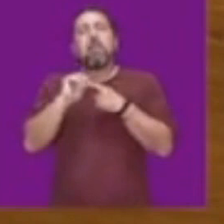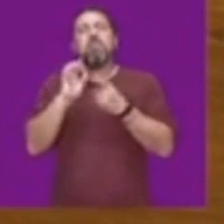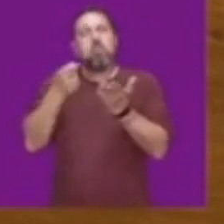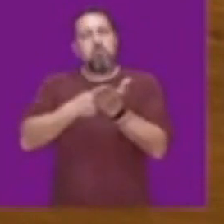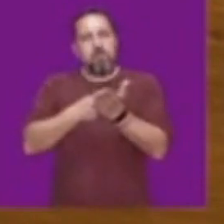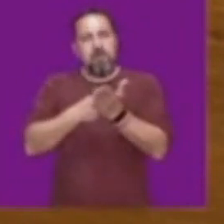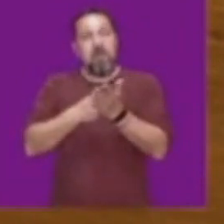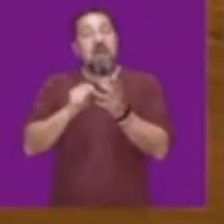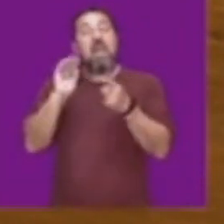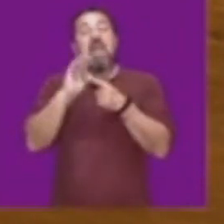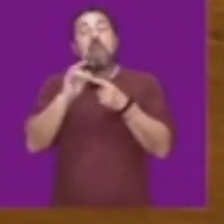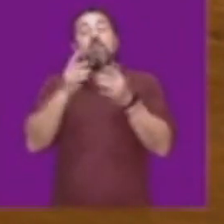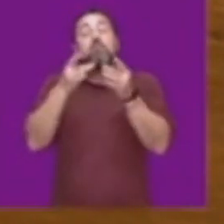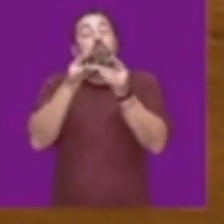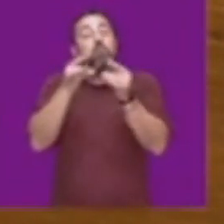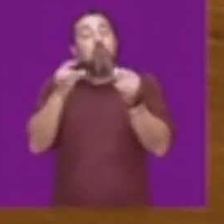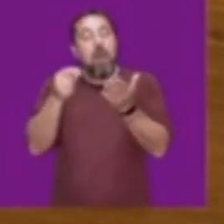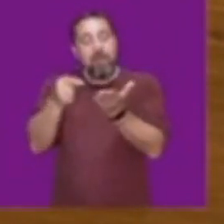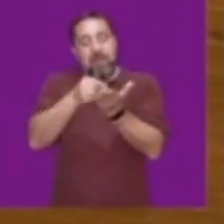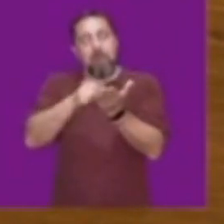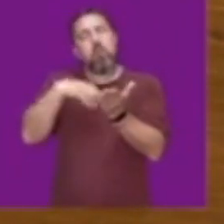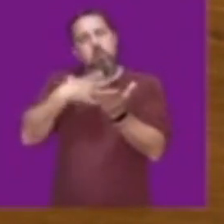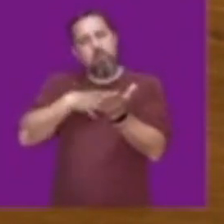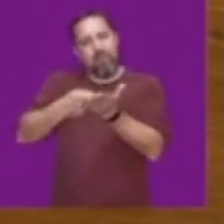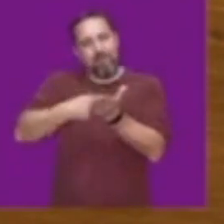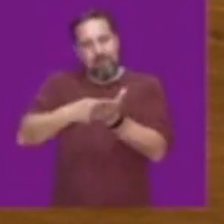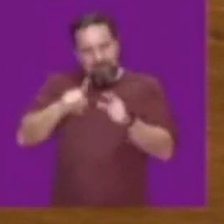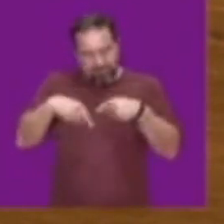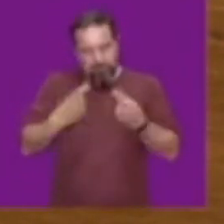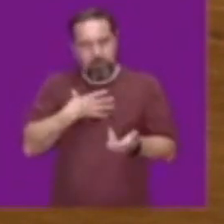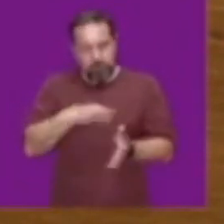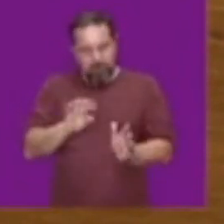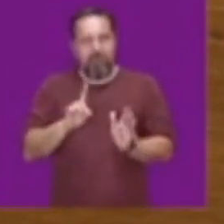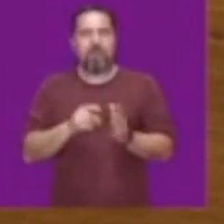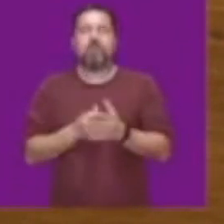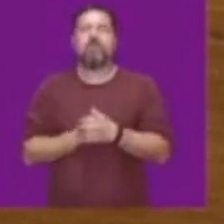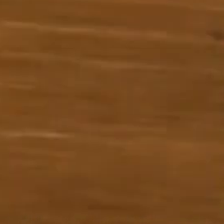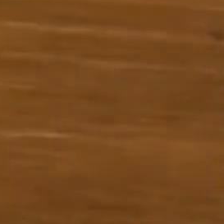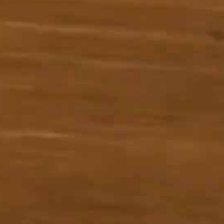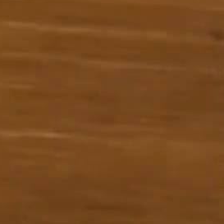Lápiz y goma. El lápiz siempre suavecito para poder borrar.